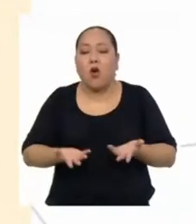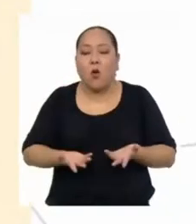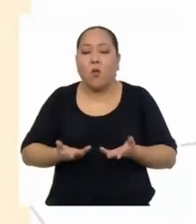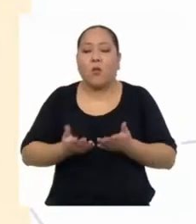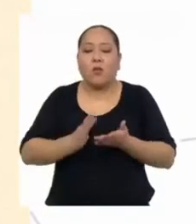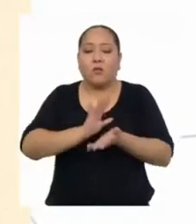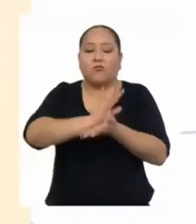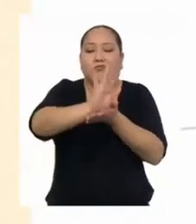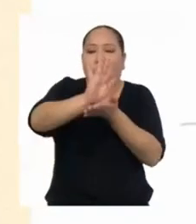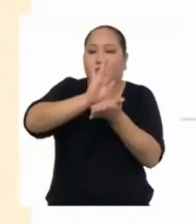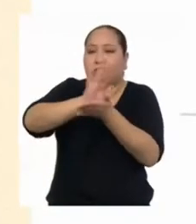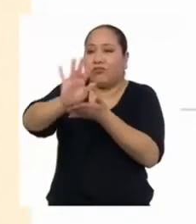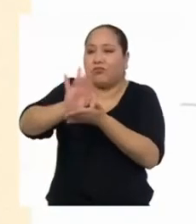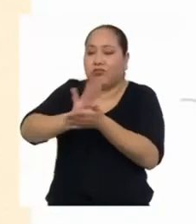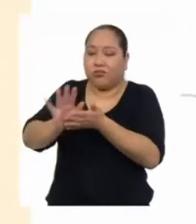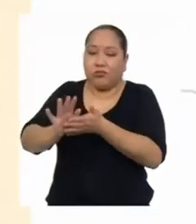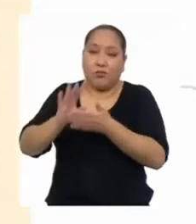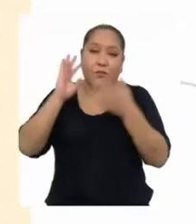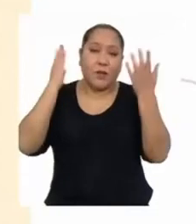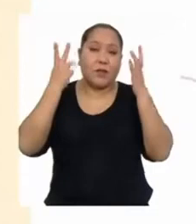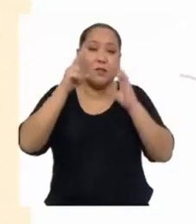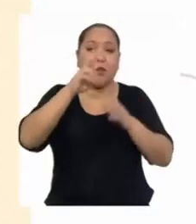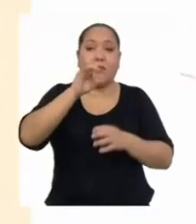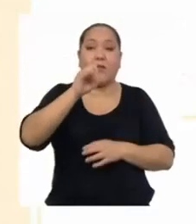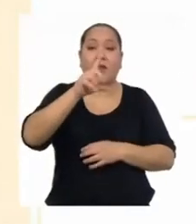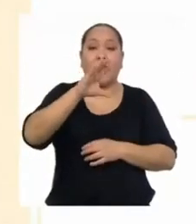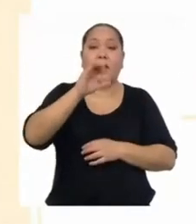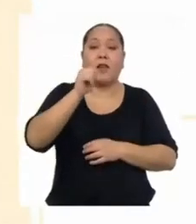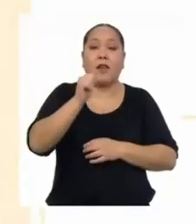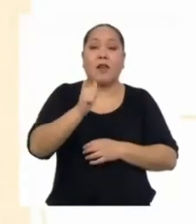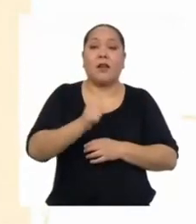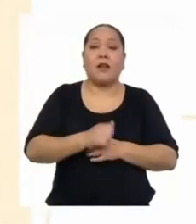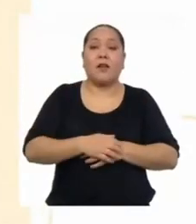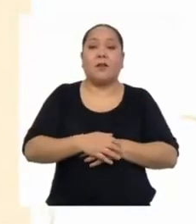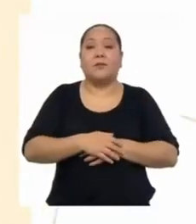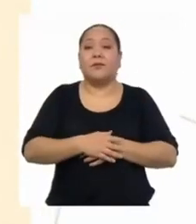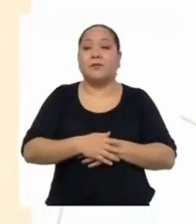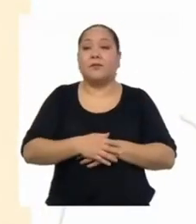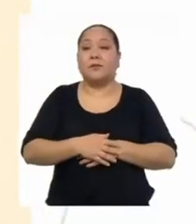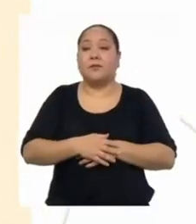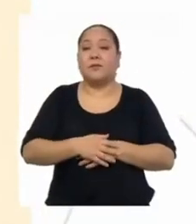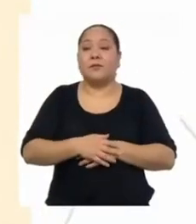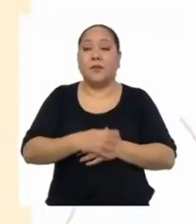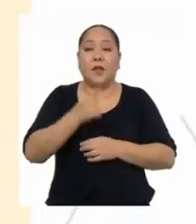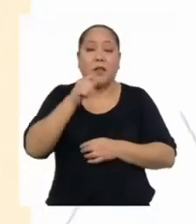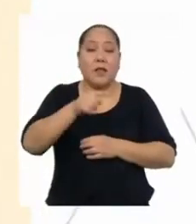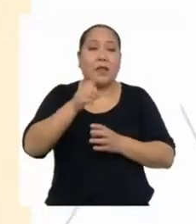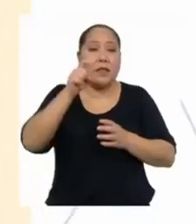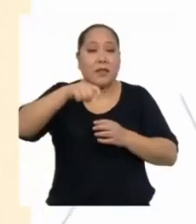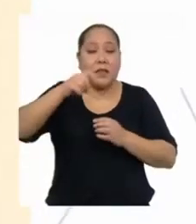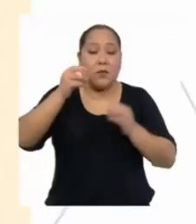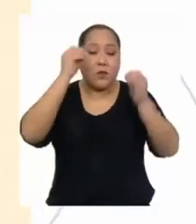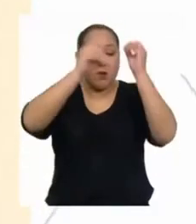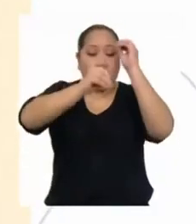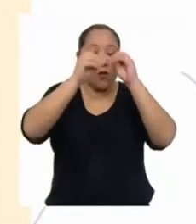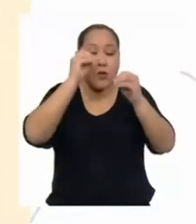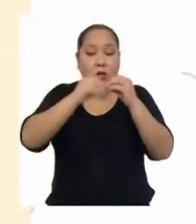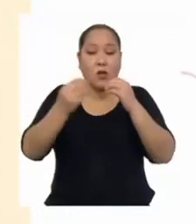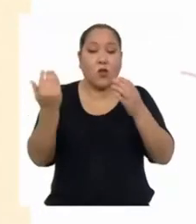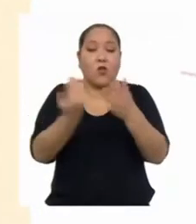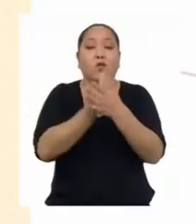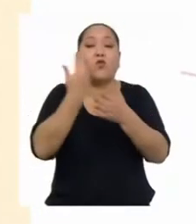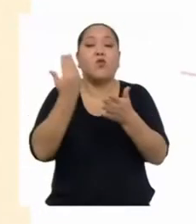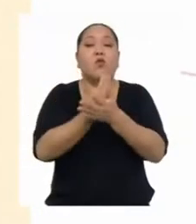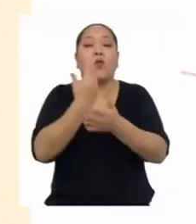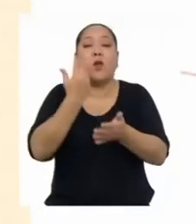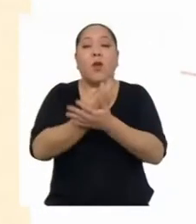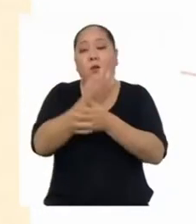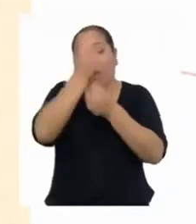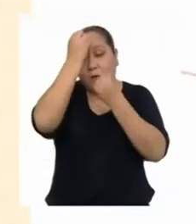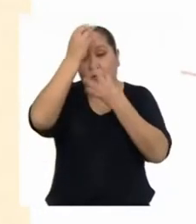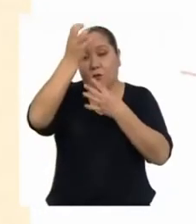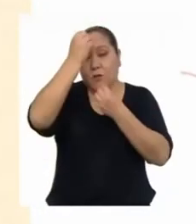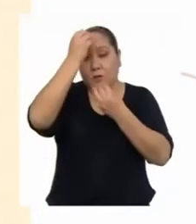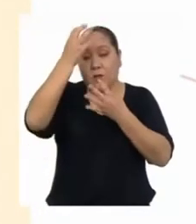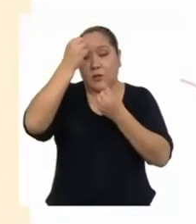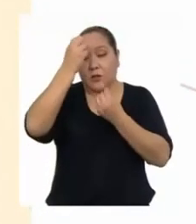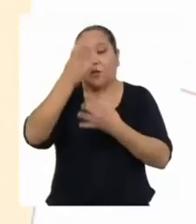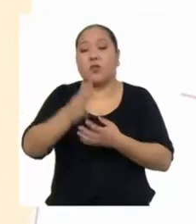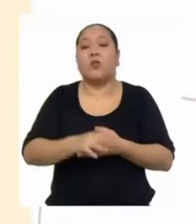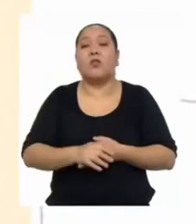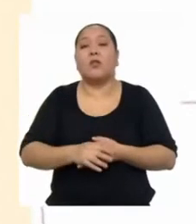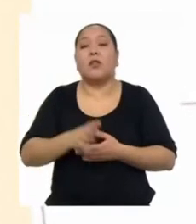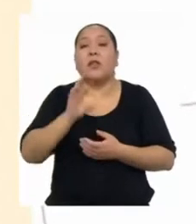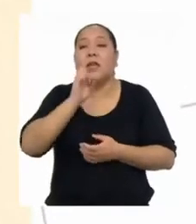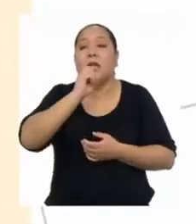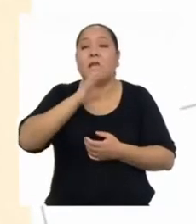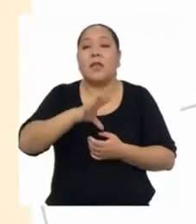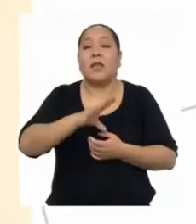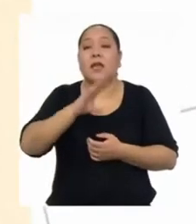los Vilca. En información, debemos colocar los nuevos datos sobre diversidad cultural